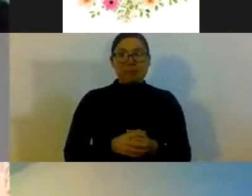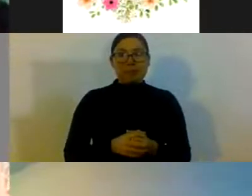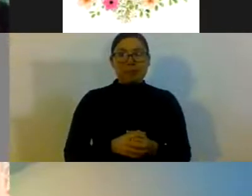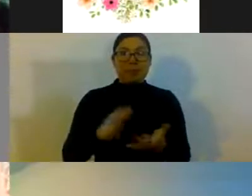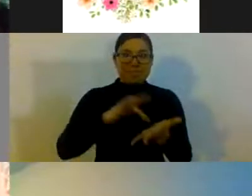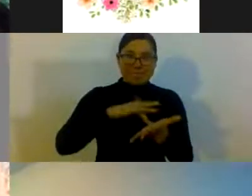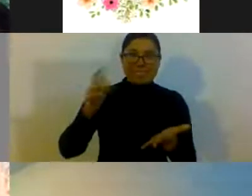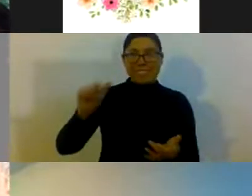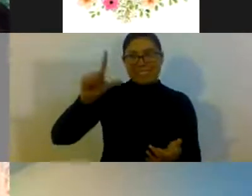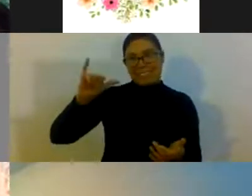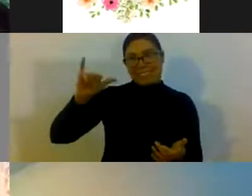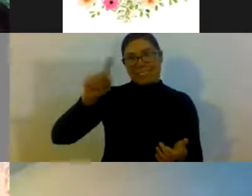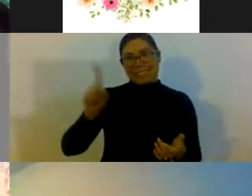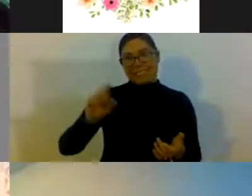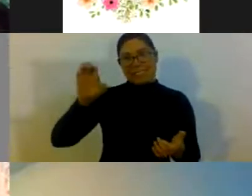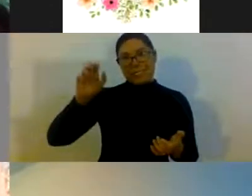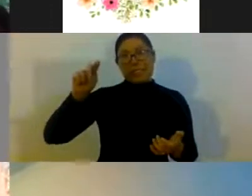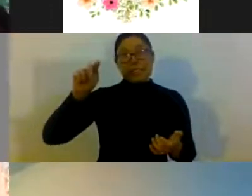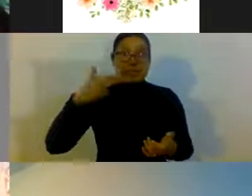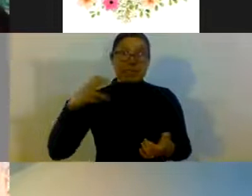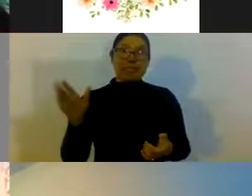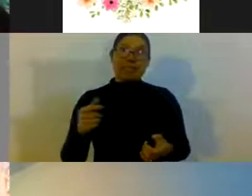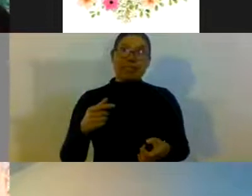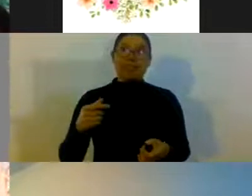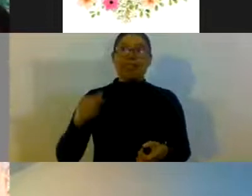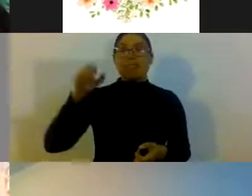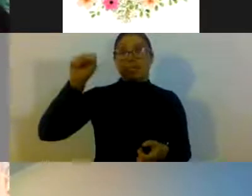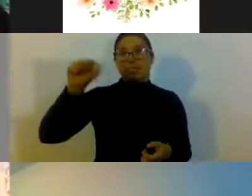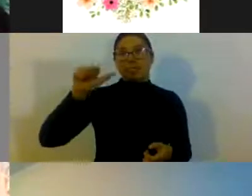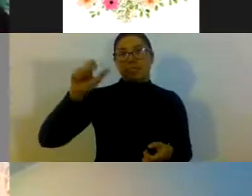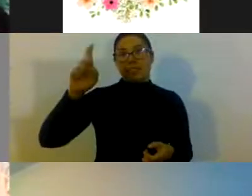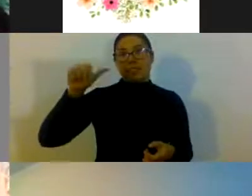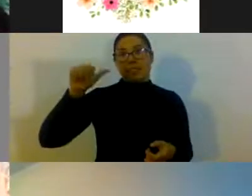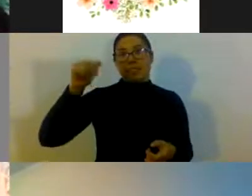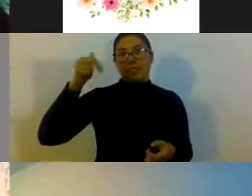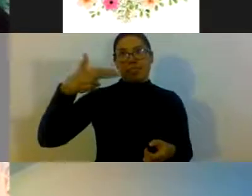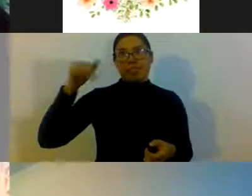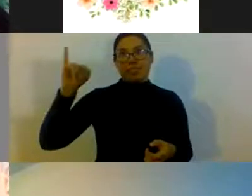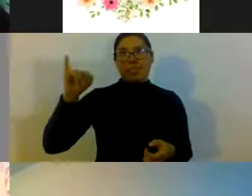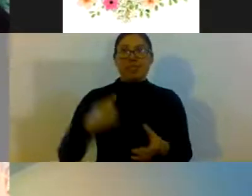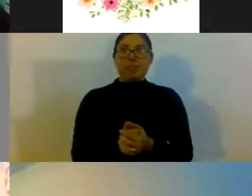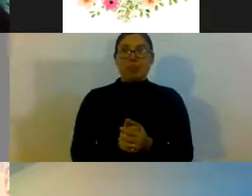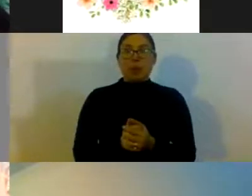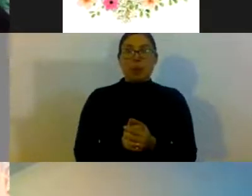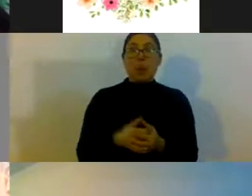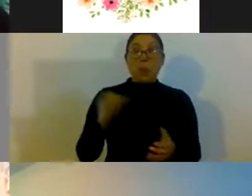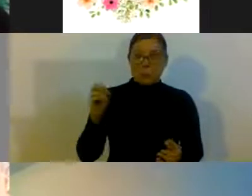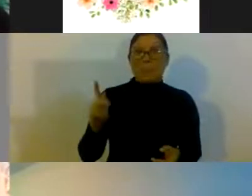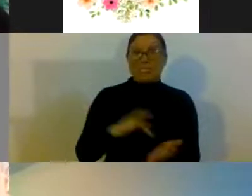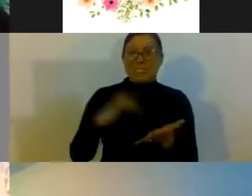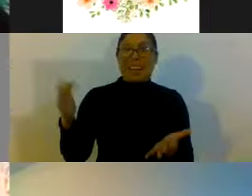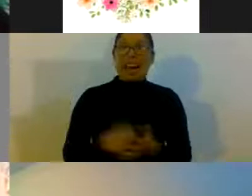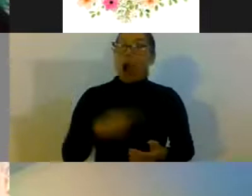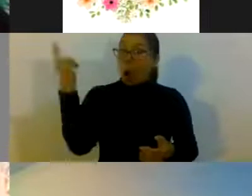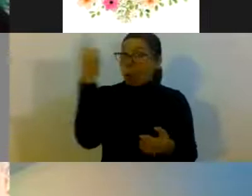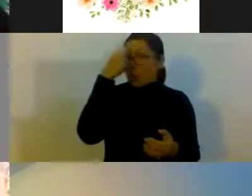y tienen toda la razón. ¿Qué es lo que pasa en el cuento? Vamos a recordar cuando Estela grita muy fuerte, le